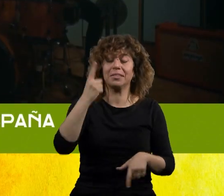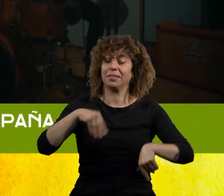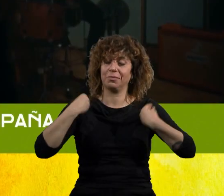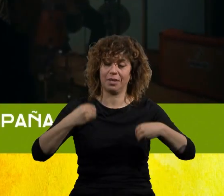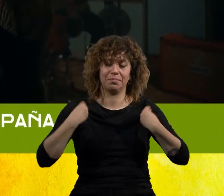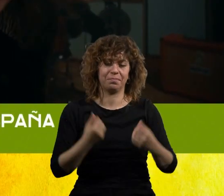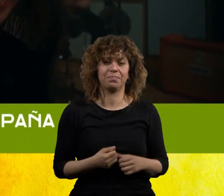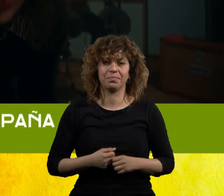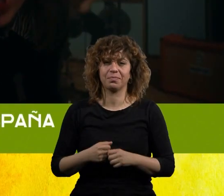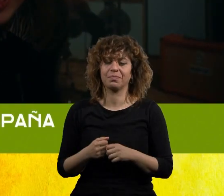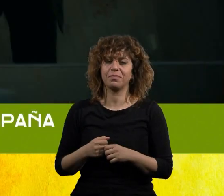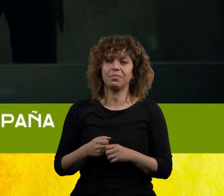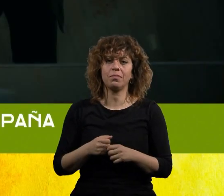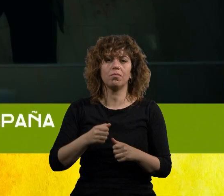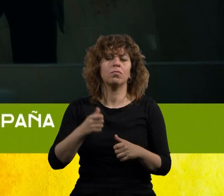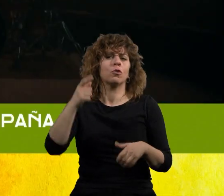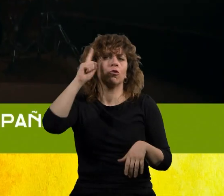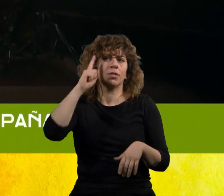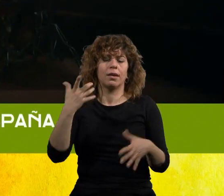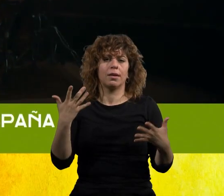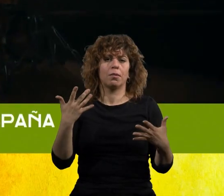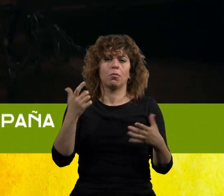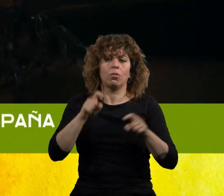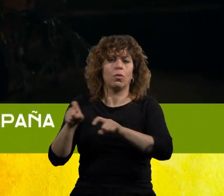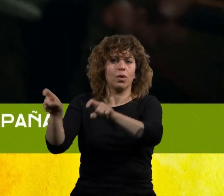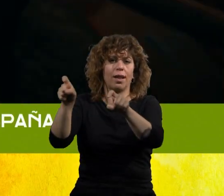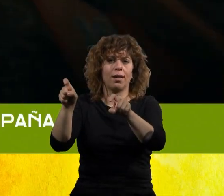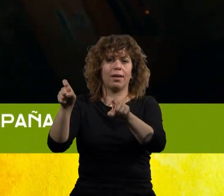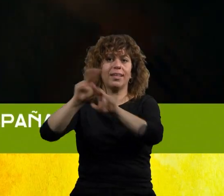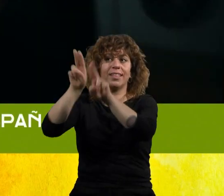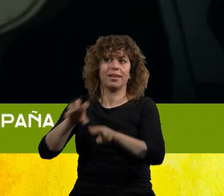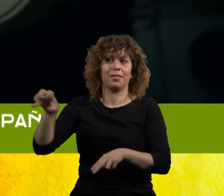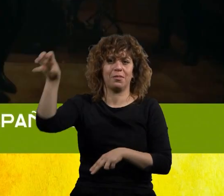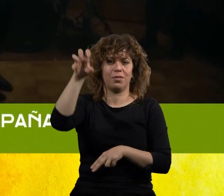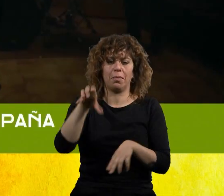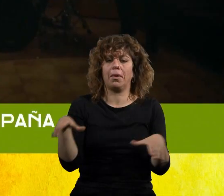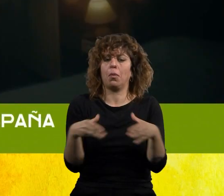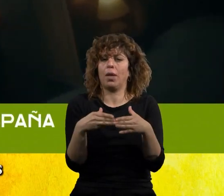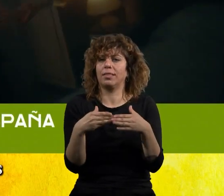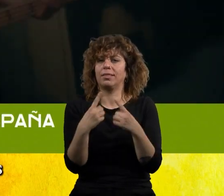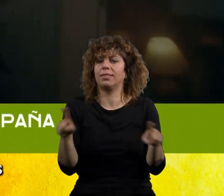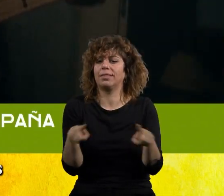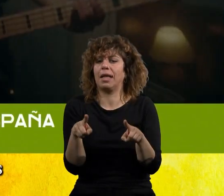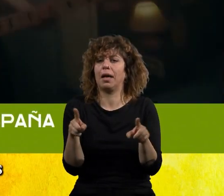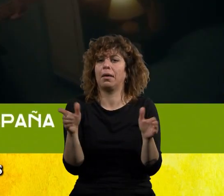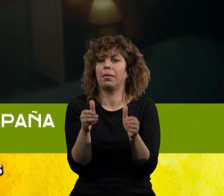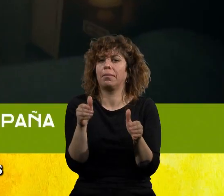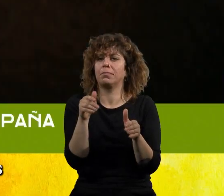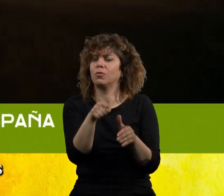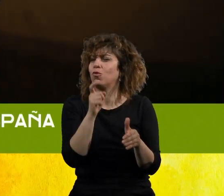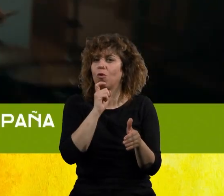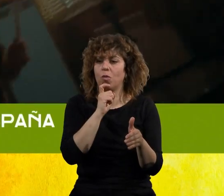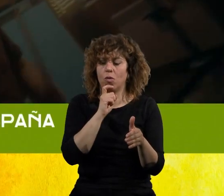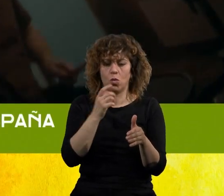No sé si cómo es hacer una gira internacional para una banda como la vuestra, ¿no? Pues hombre, al principio te